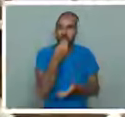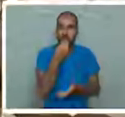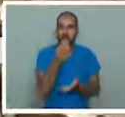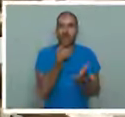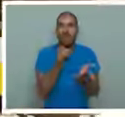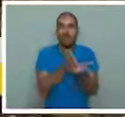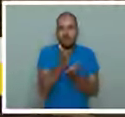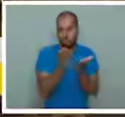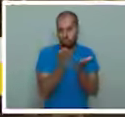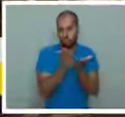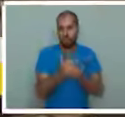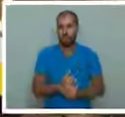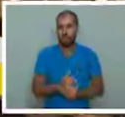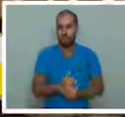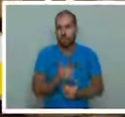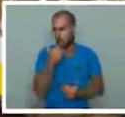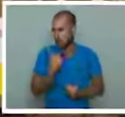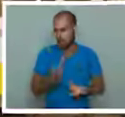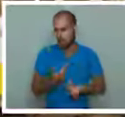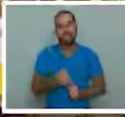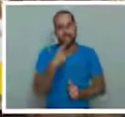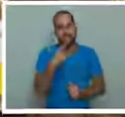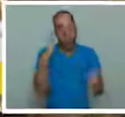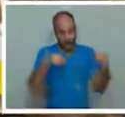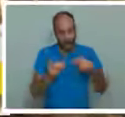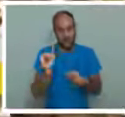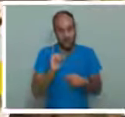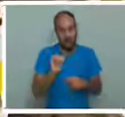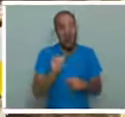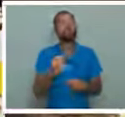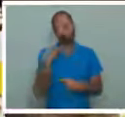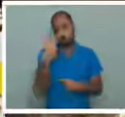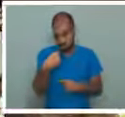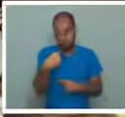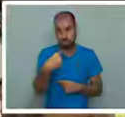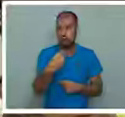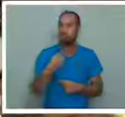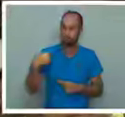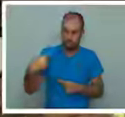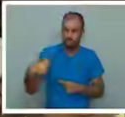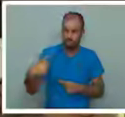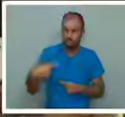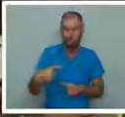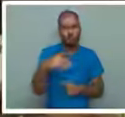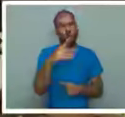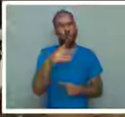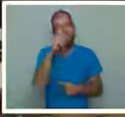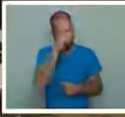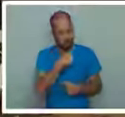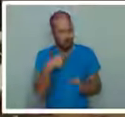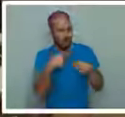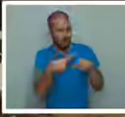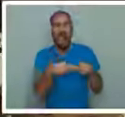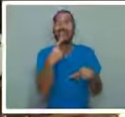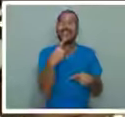exigen cada día no los doctores de seguir nosotros los técnicos cada día seguir especializando no más de